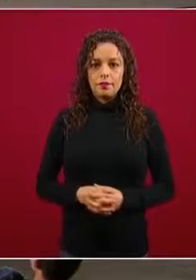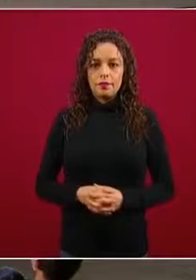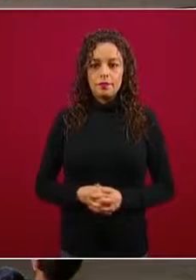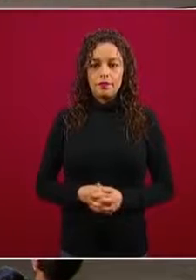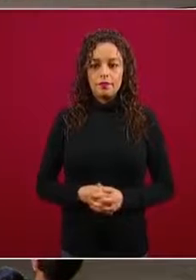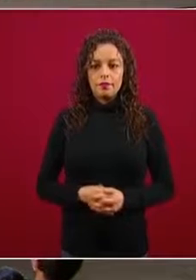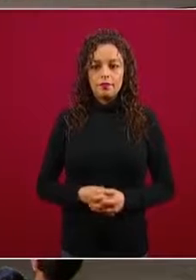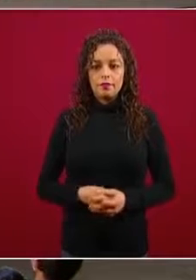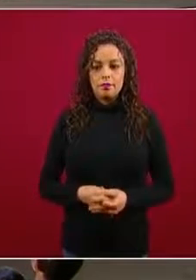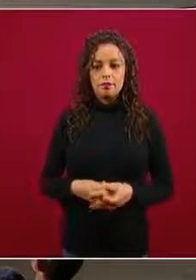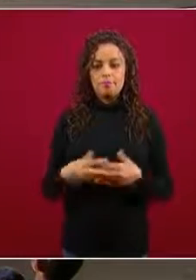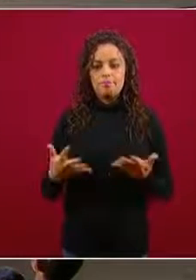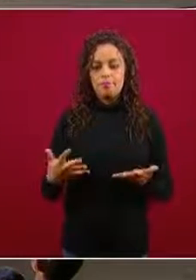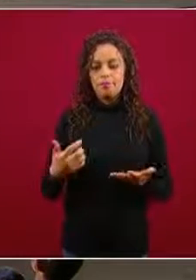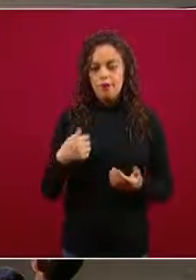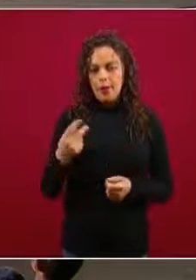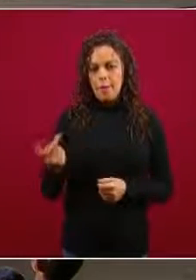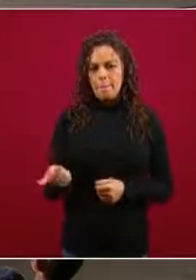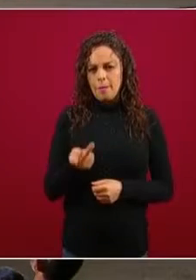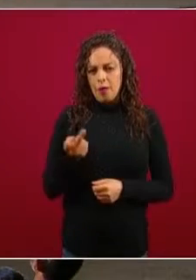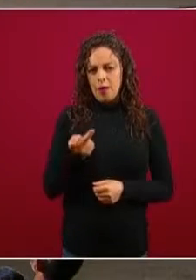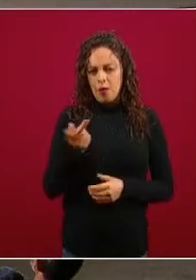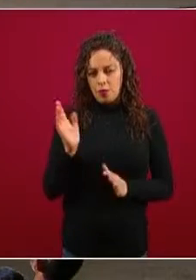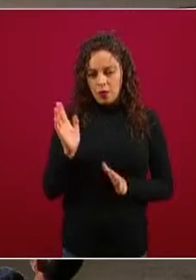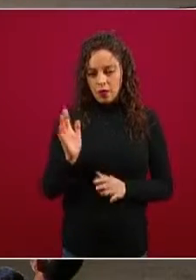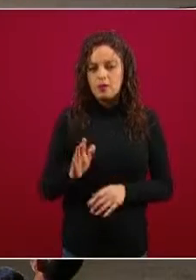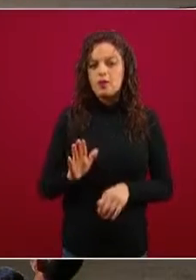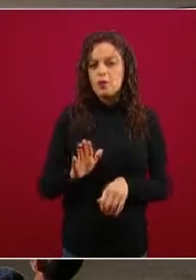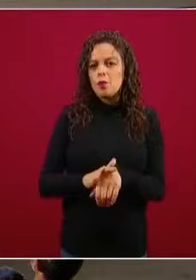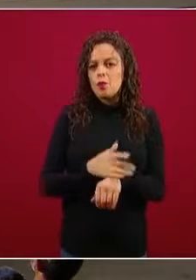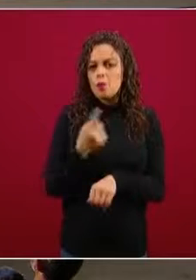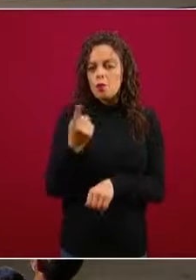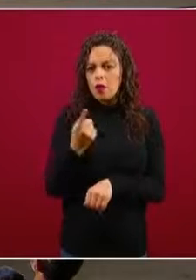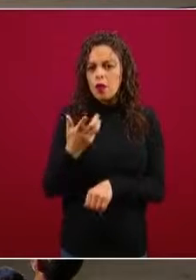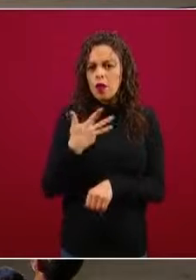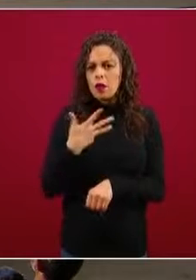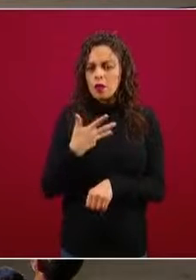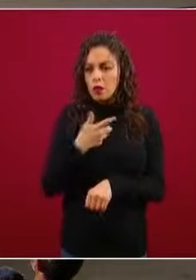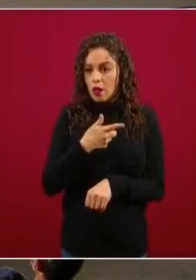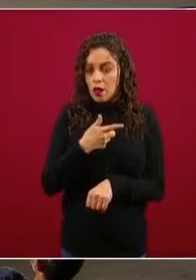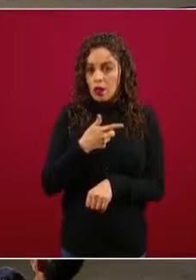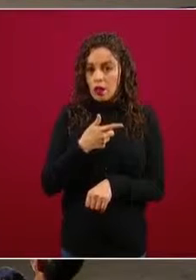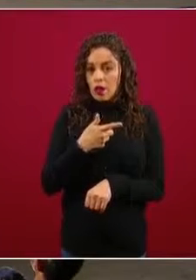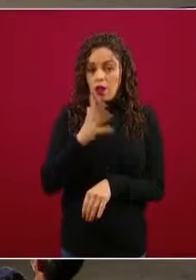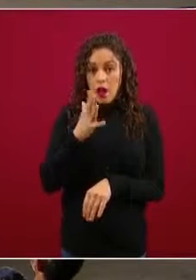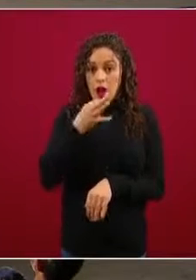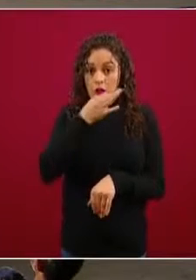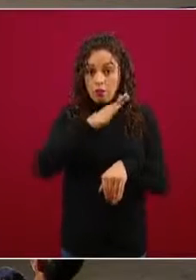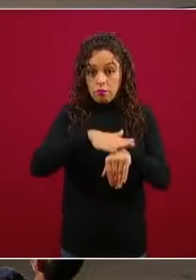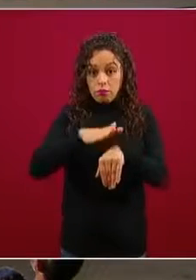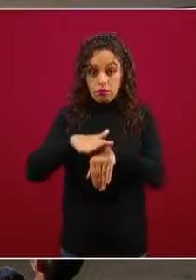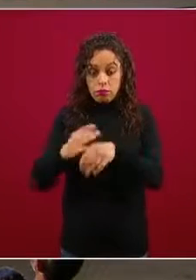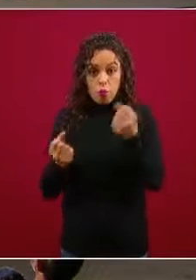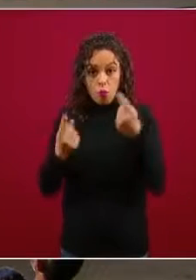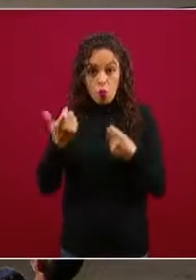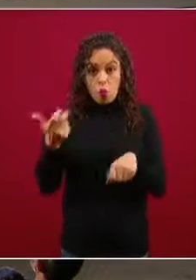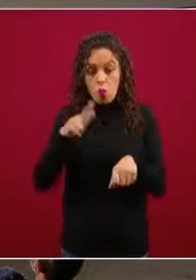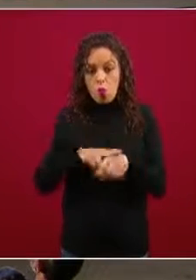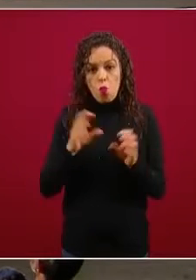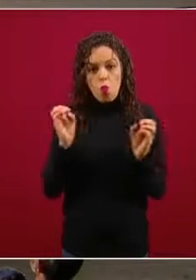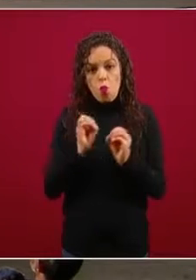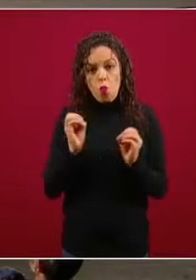Quiero preguntarles por qué algunos hospitales no reportaron la ocupación hospitalaria, los que